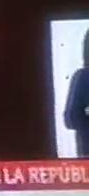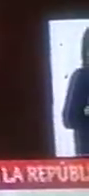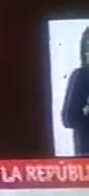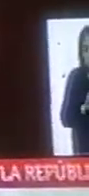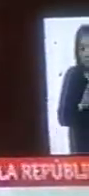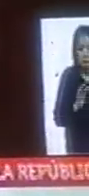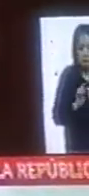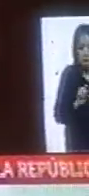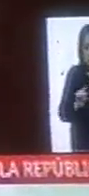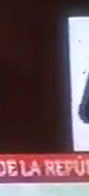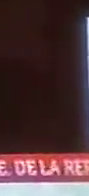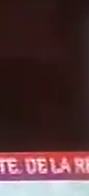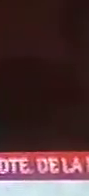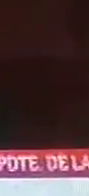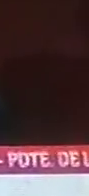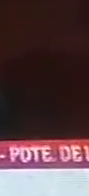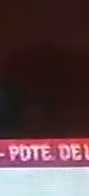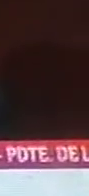los